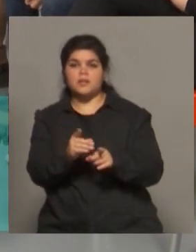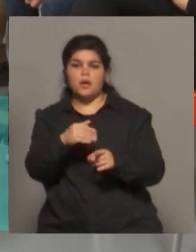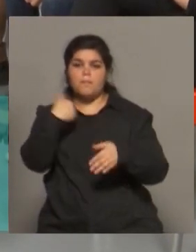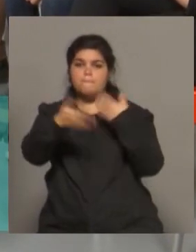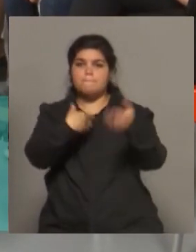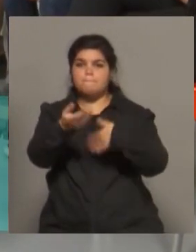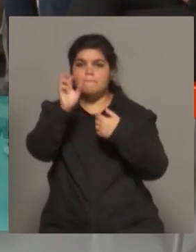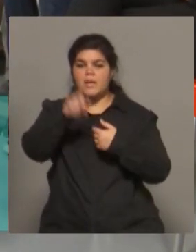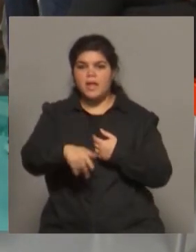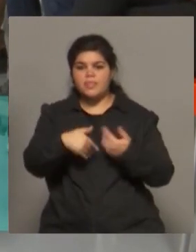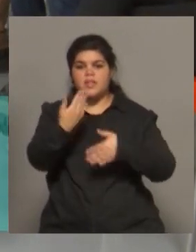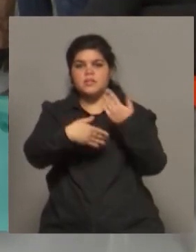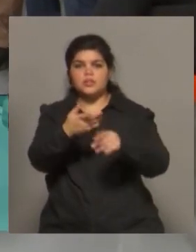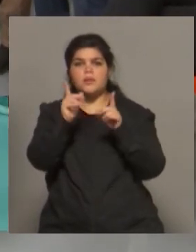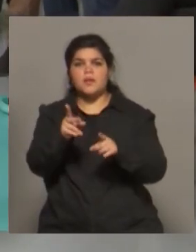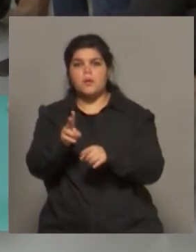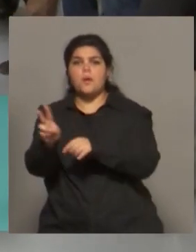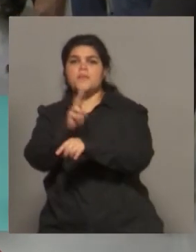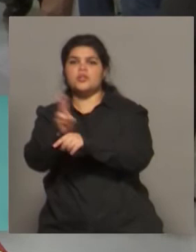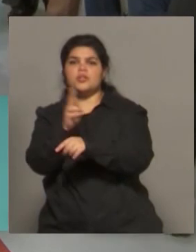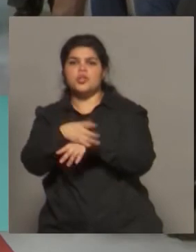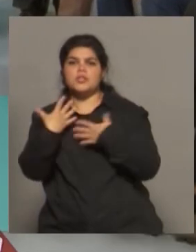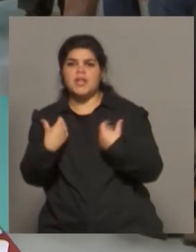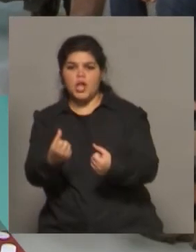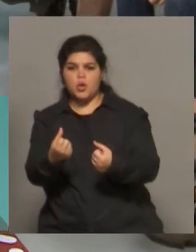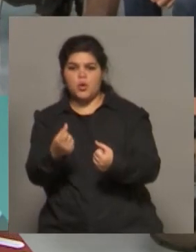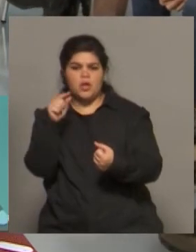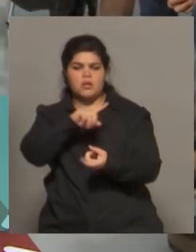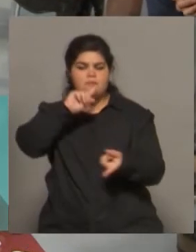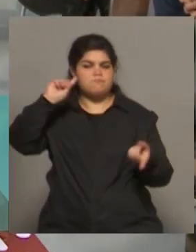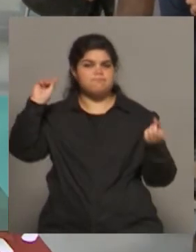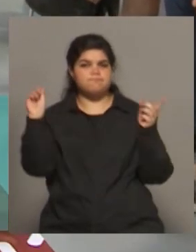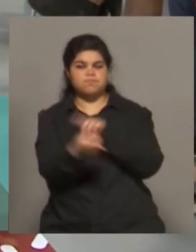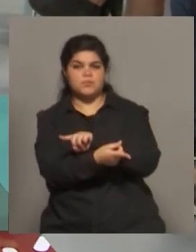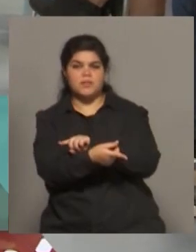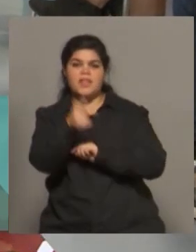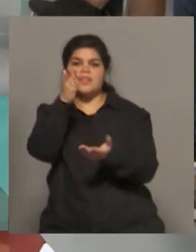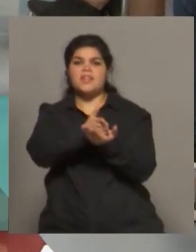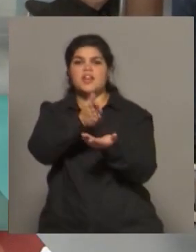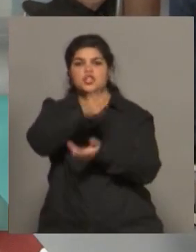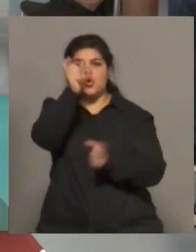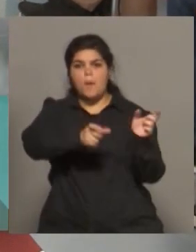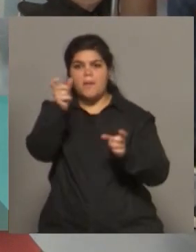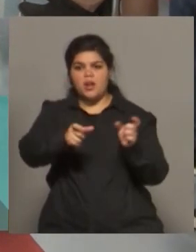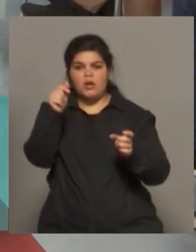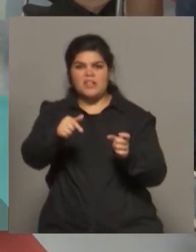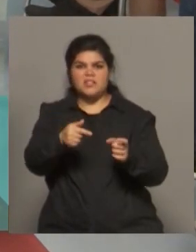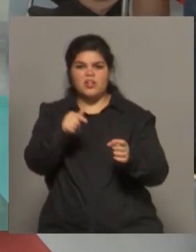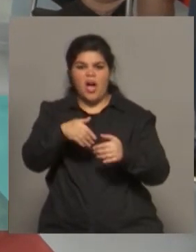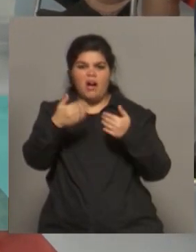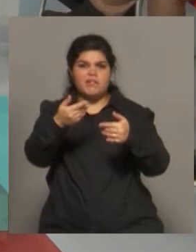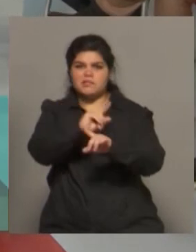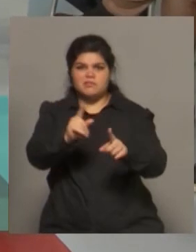pero también de protección a la salud, digamos. Había un giro enorme en derechos humanos. Y bueno, y esto es lo que estamos viendo que se está retrocediendo.